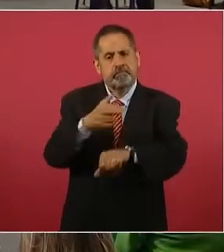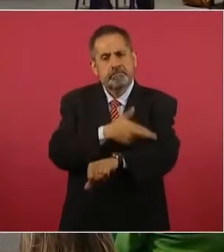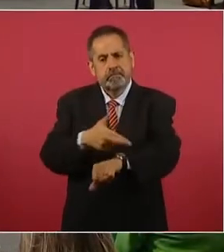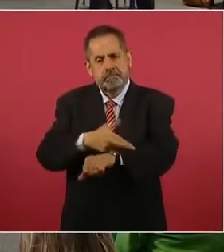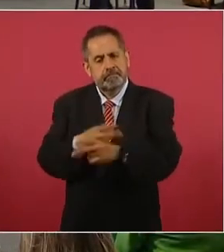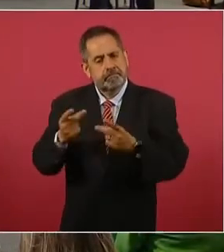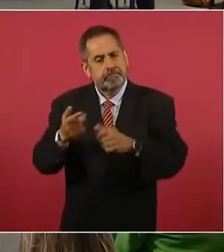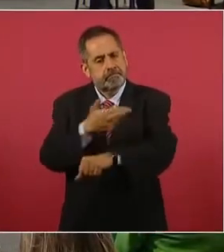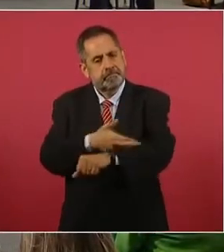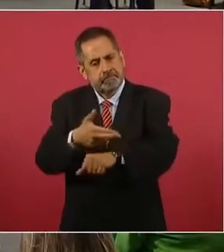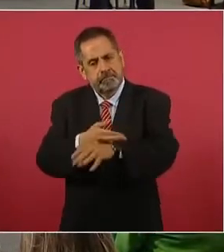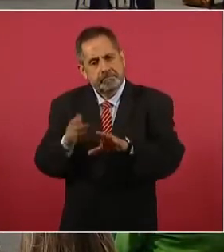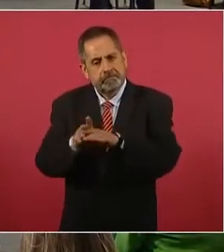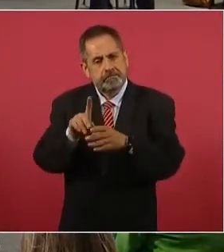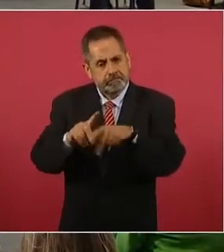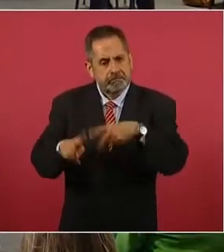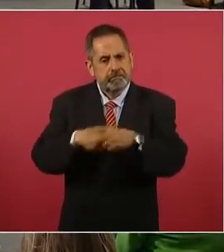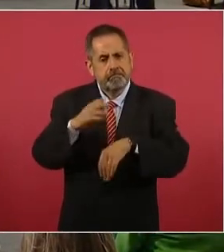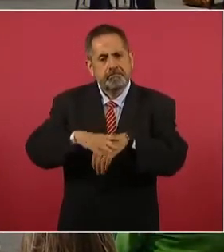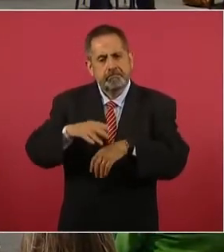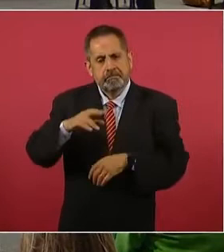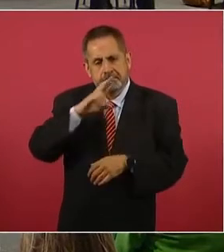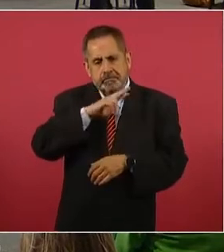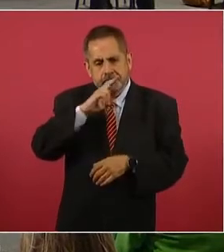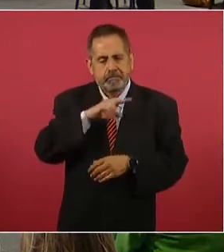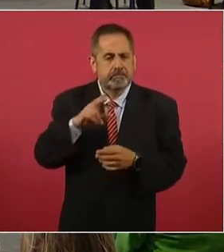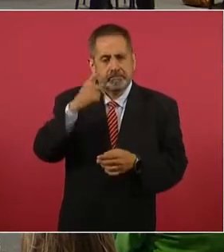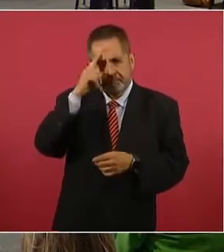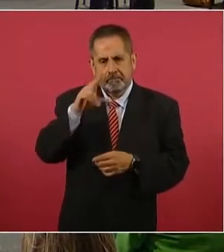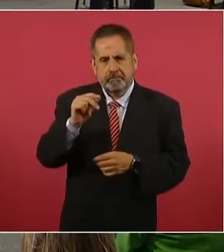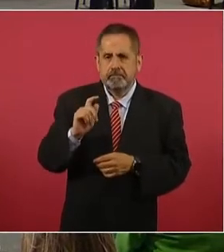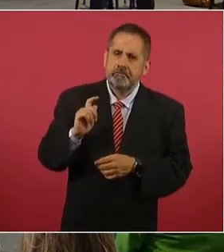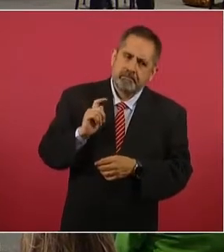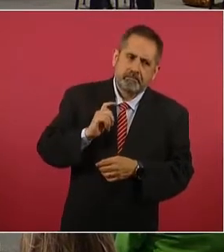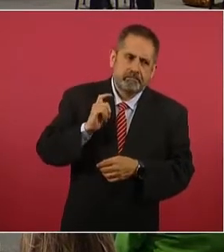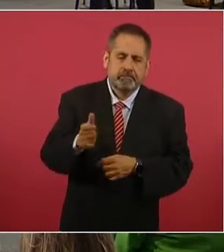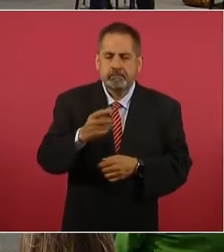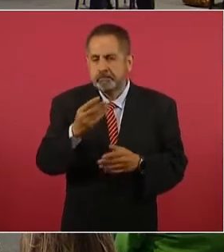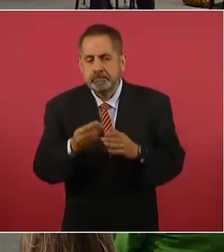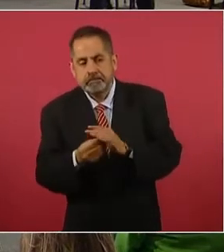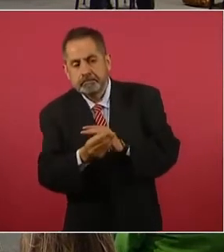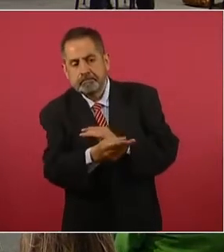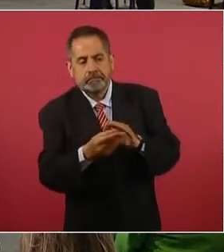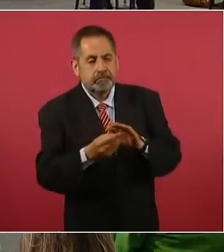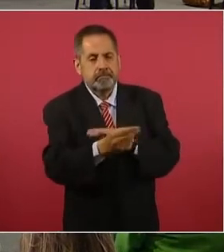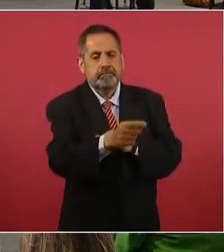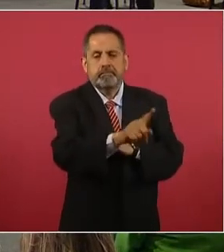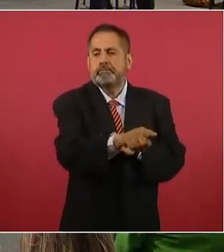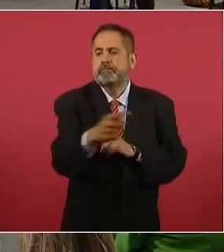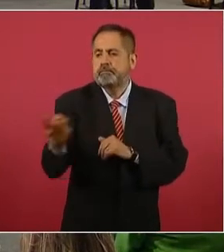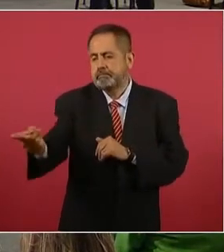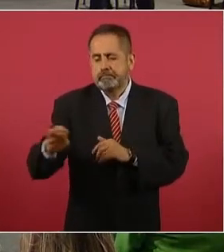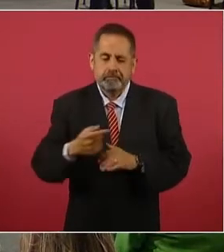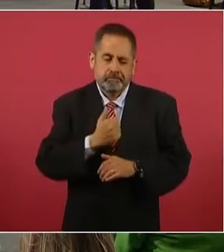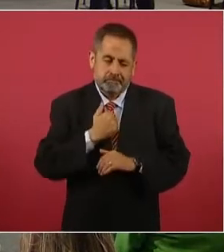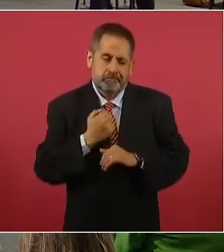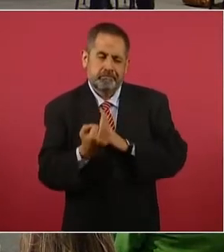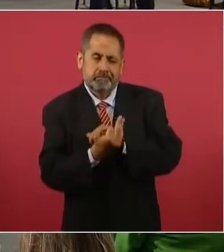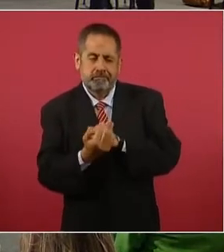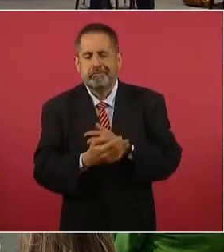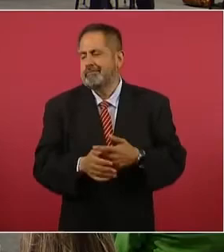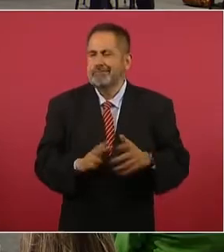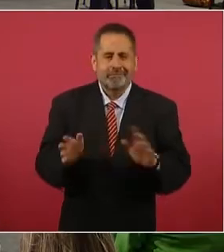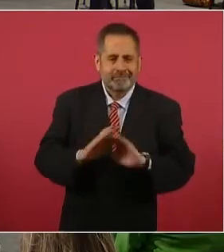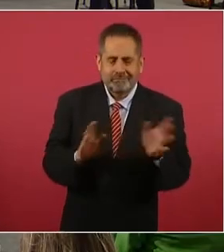este proceso y de esa manera ellos no tengan que estar pagando pues dinero a los coyotes, para que cuando